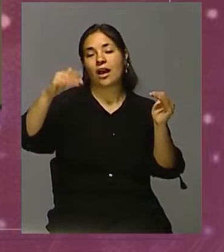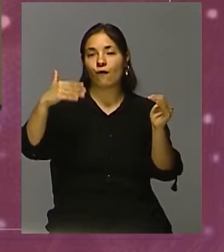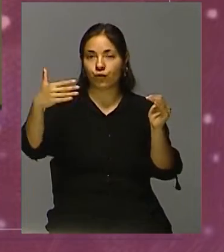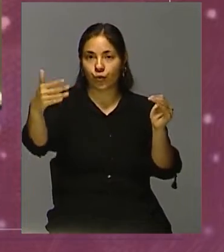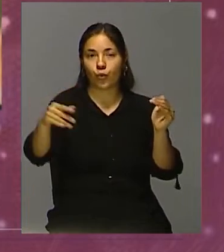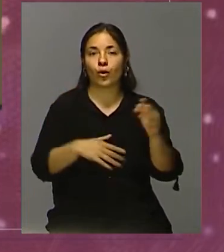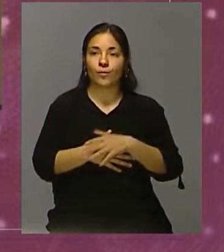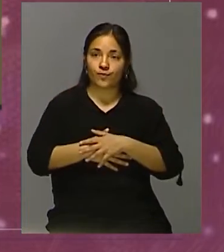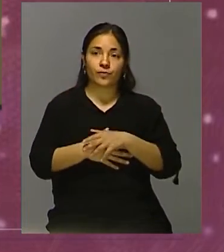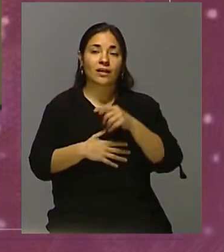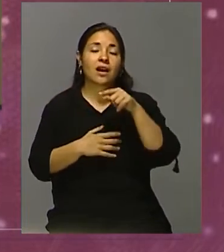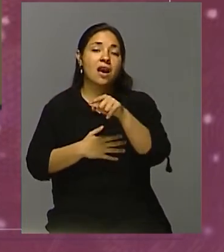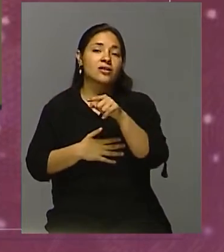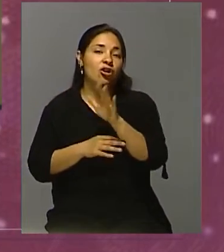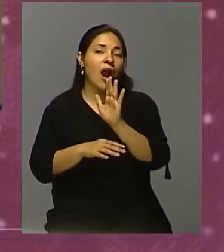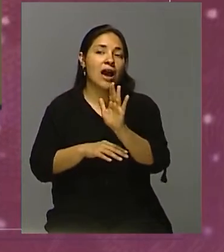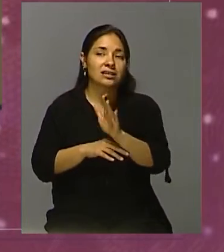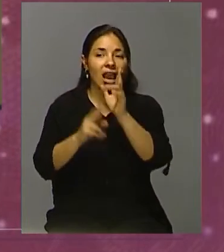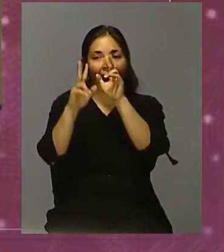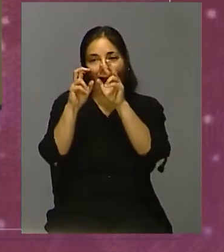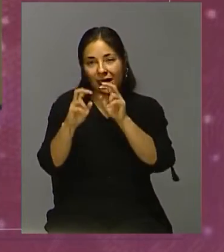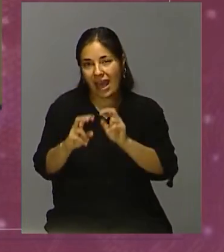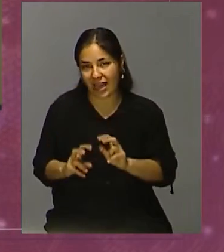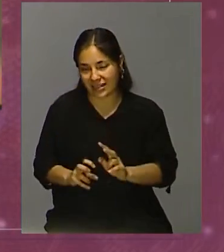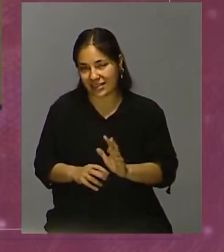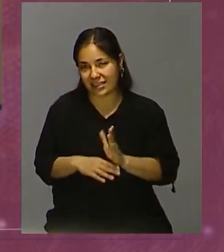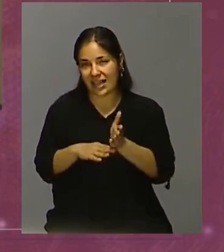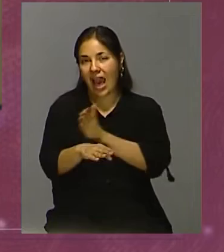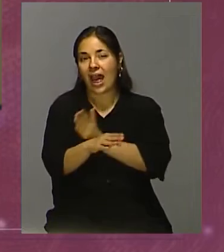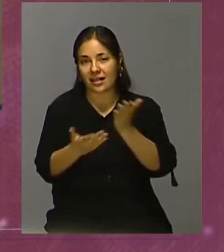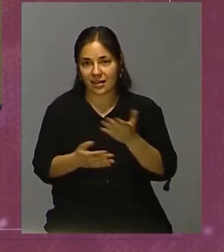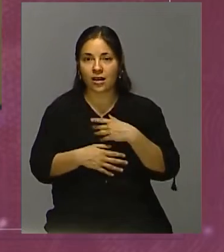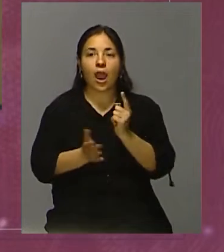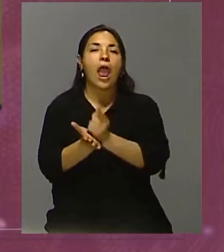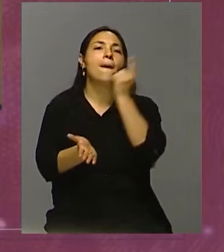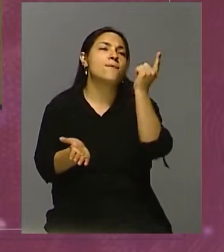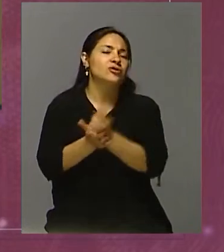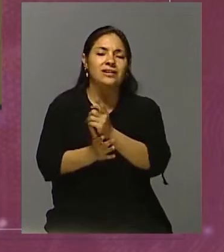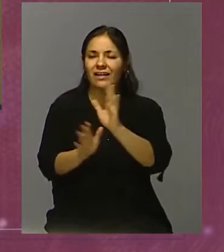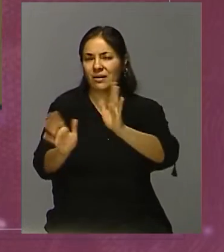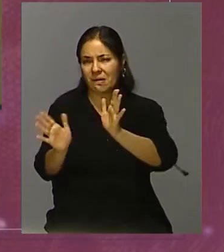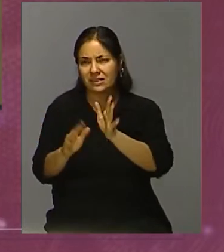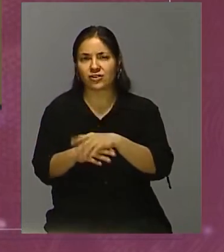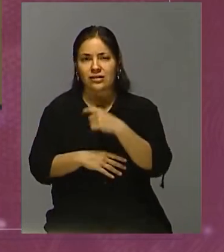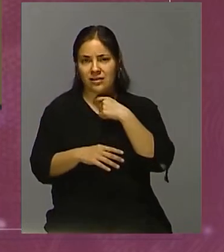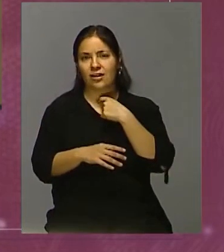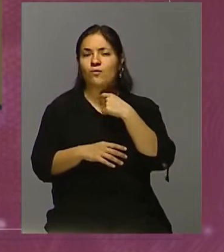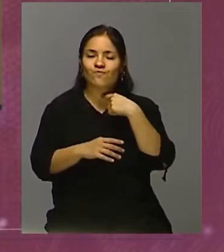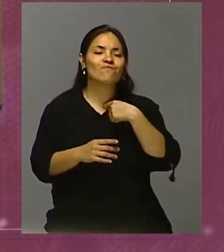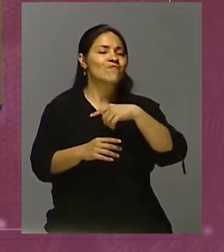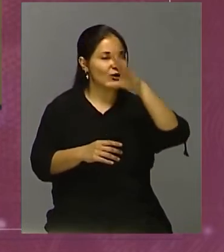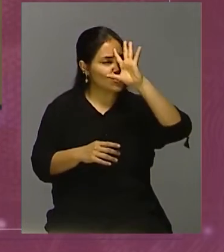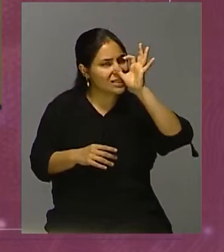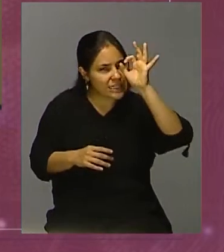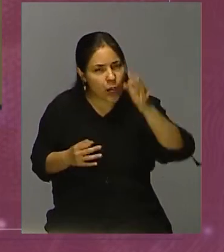Eso surge, obviamente, en base a un análisis que, como te digo, no es imposible y estoy convencido, y es lo que trato de hacer, estoy convencido que